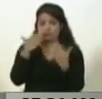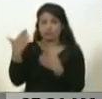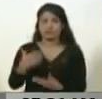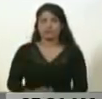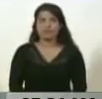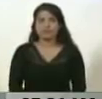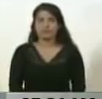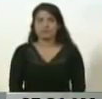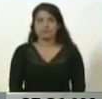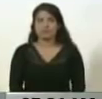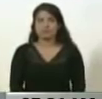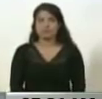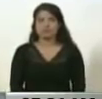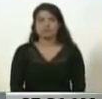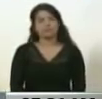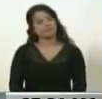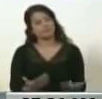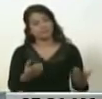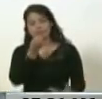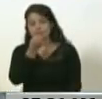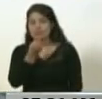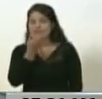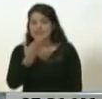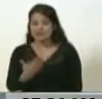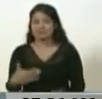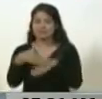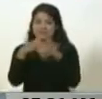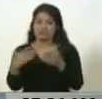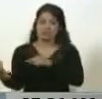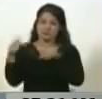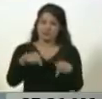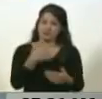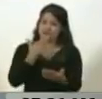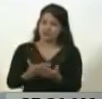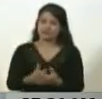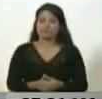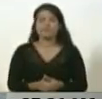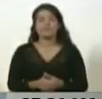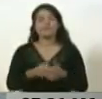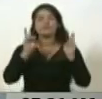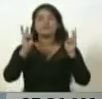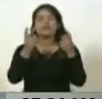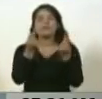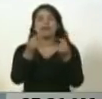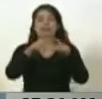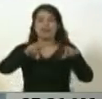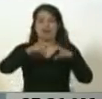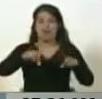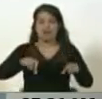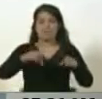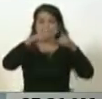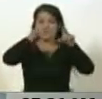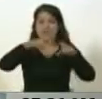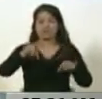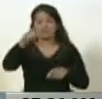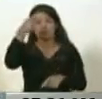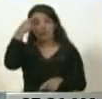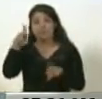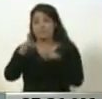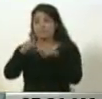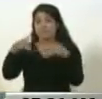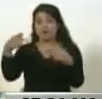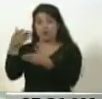Barry. Así es, hermano. Ministro, muchísimas gracias por acompañarnos esta mañana. Acerca de la circulación de los billetes, el Diario Nacional tiene una publicación el día de hoy que